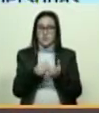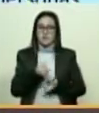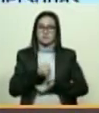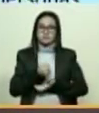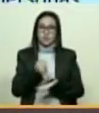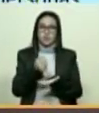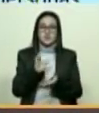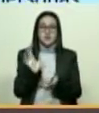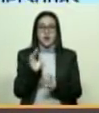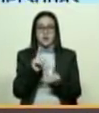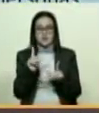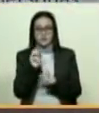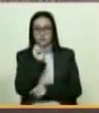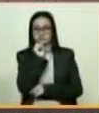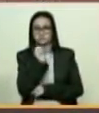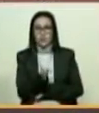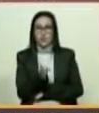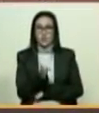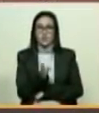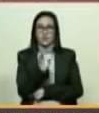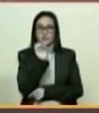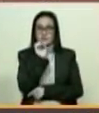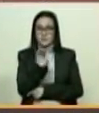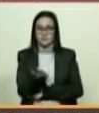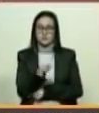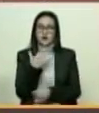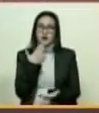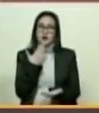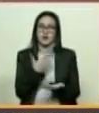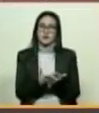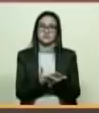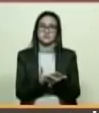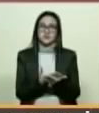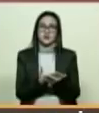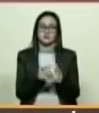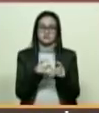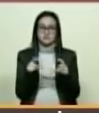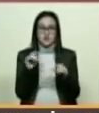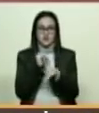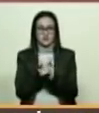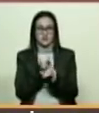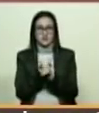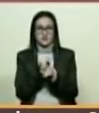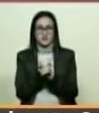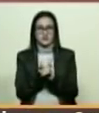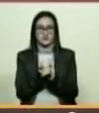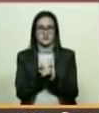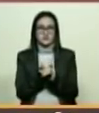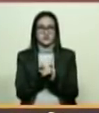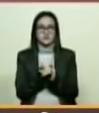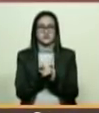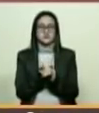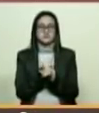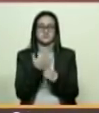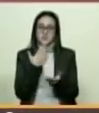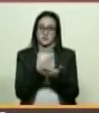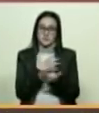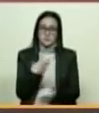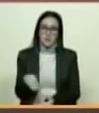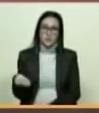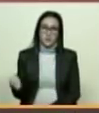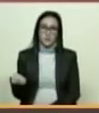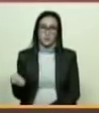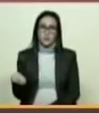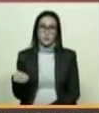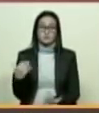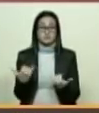está depositada en las cuentas gracias a la billetera electrónica también diseñada por el presidente Maduro, para